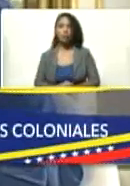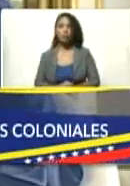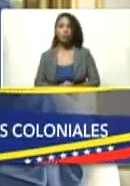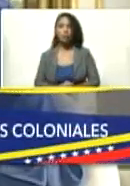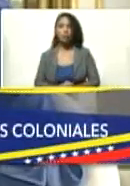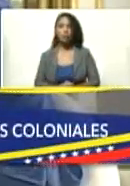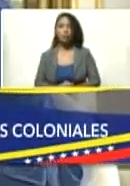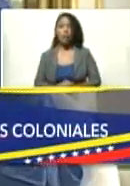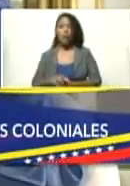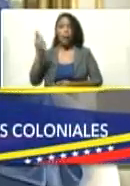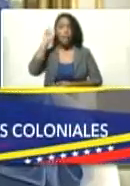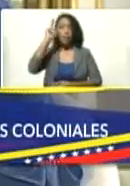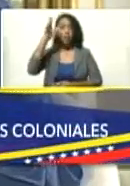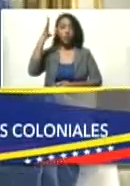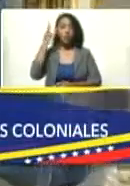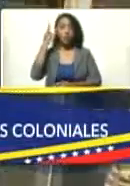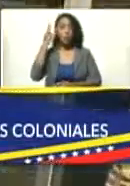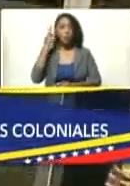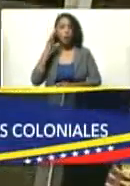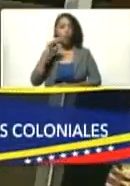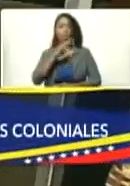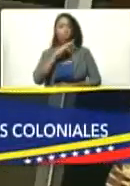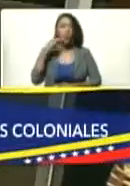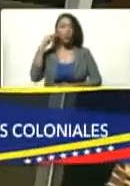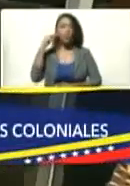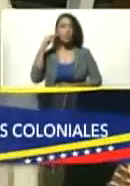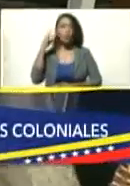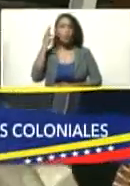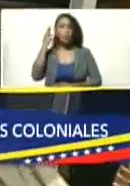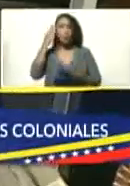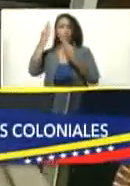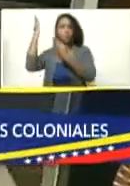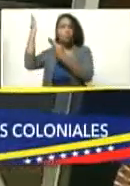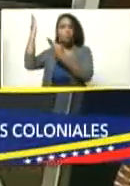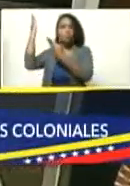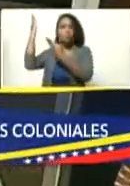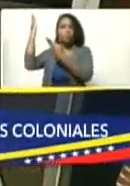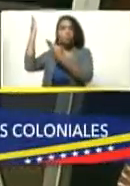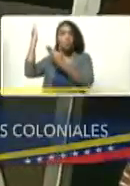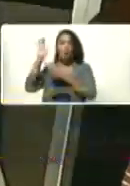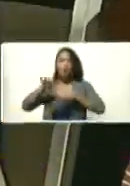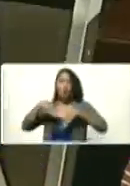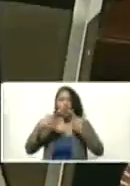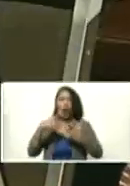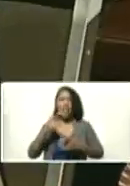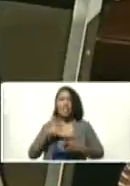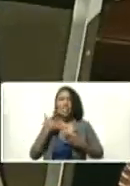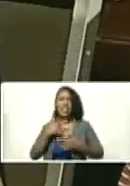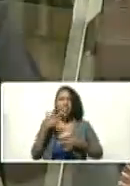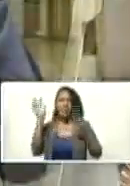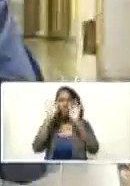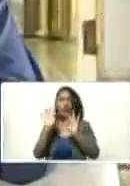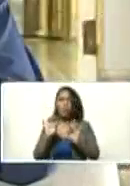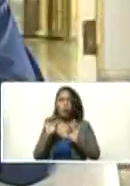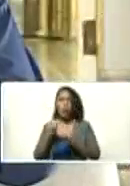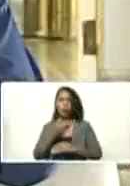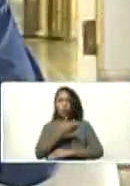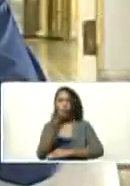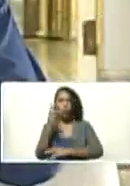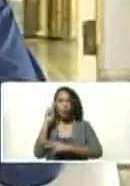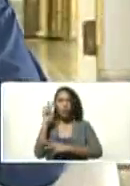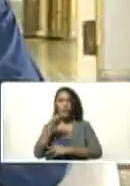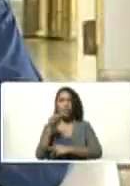Y la profesora Dulce Marrufo. ¿Cuál es el sentido que tú le ves, Ernesto, a